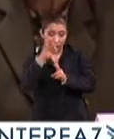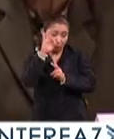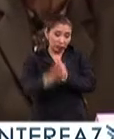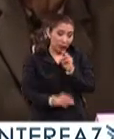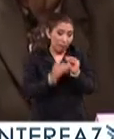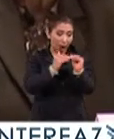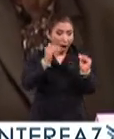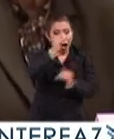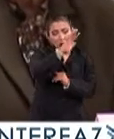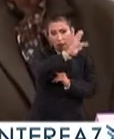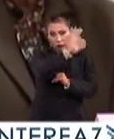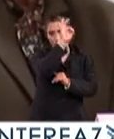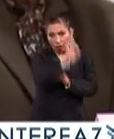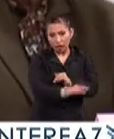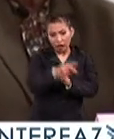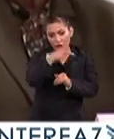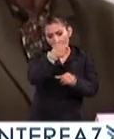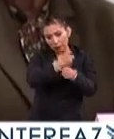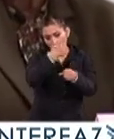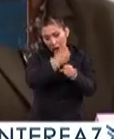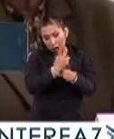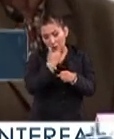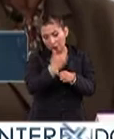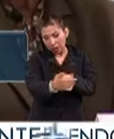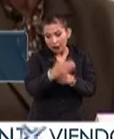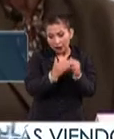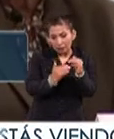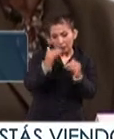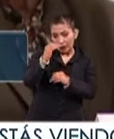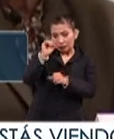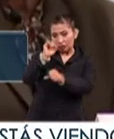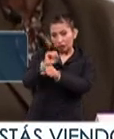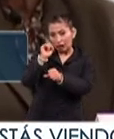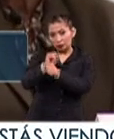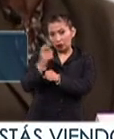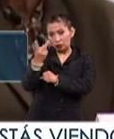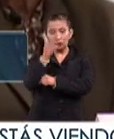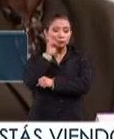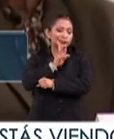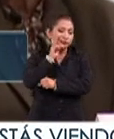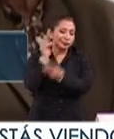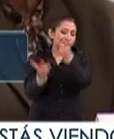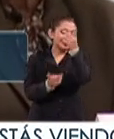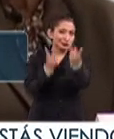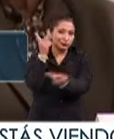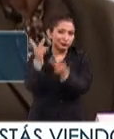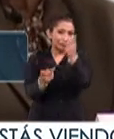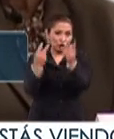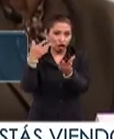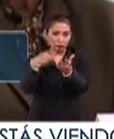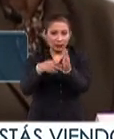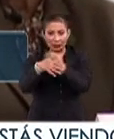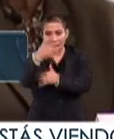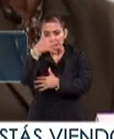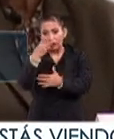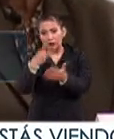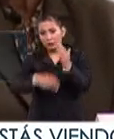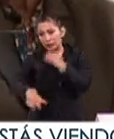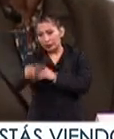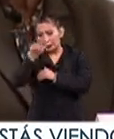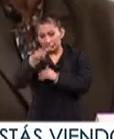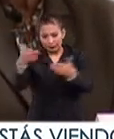mucho más alto, casi el 50% en primaria, y sube para secundaria en nuestras dos pruebas en las que realizamos en 2015 y